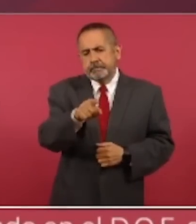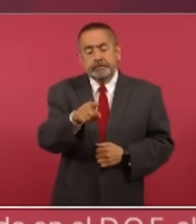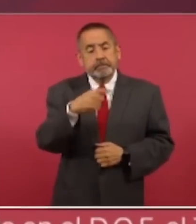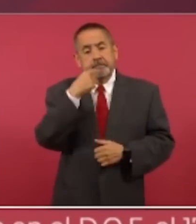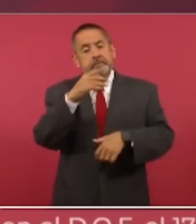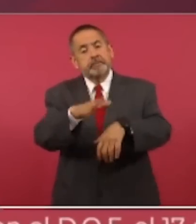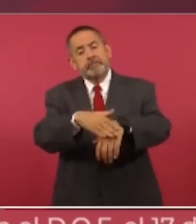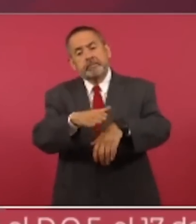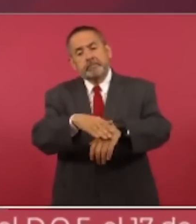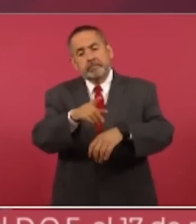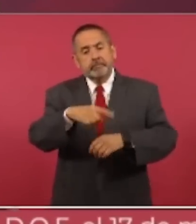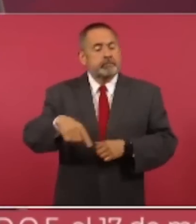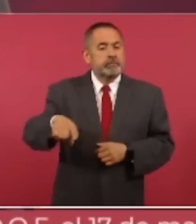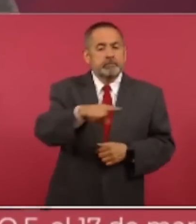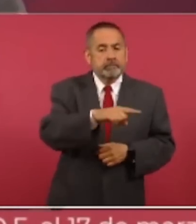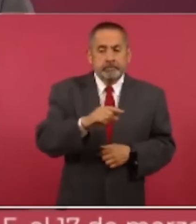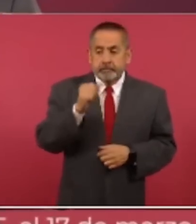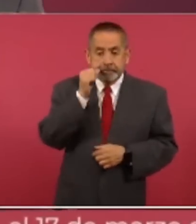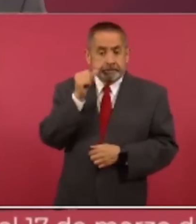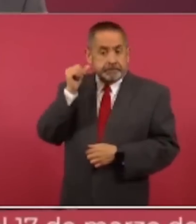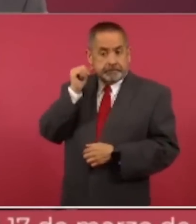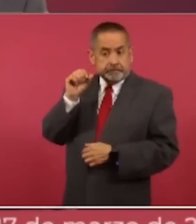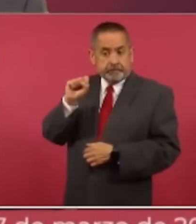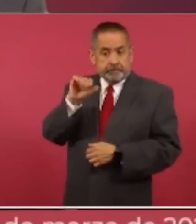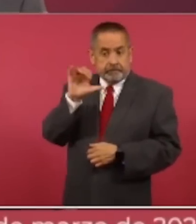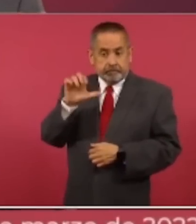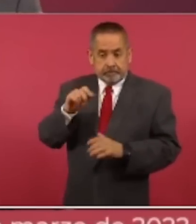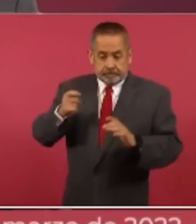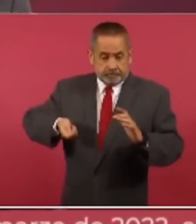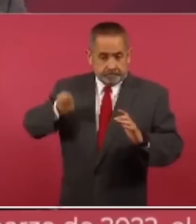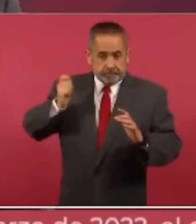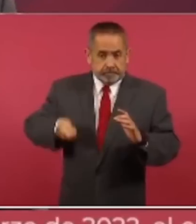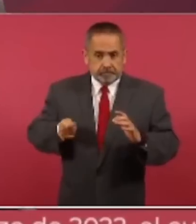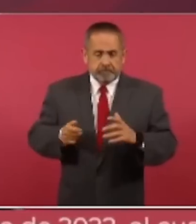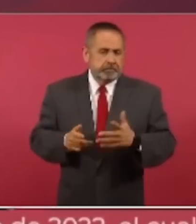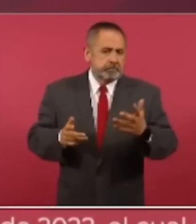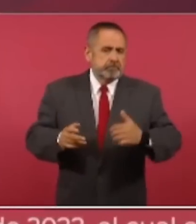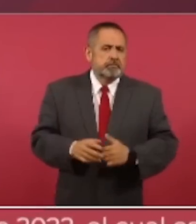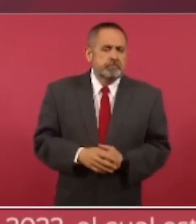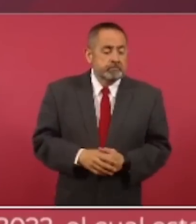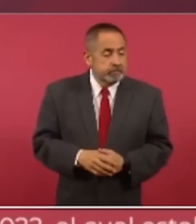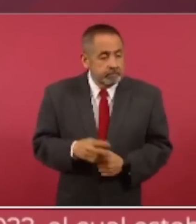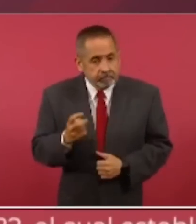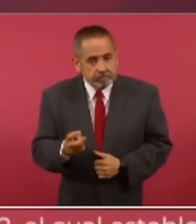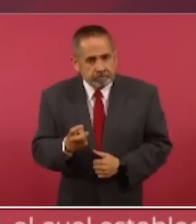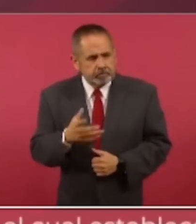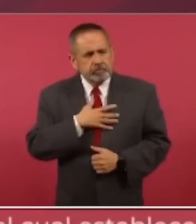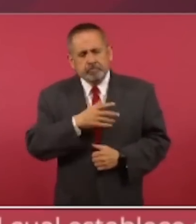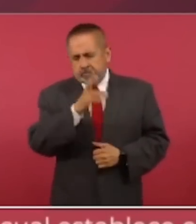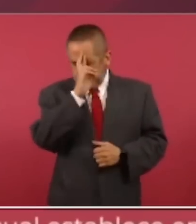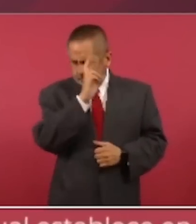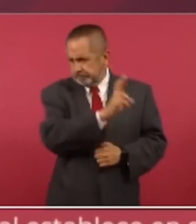decirles que lo que resolvió ayer la Corte, pues eso se respeta